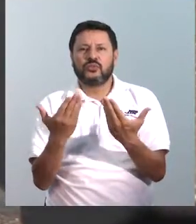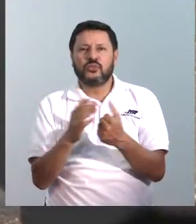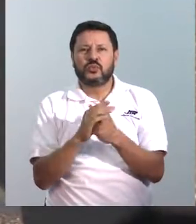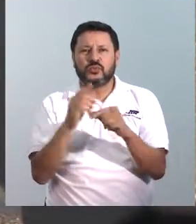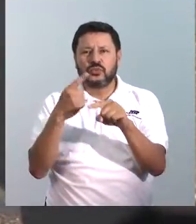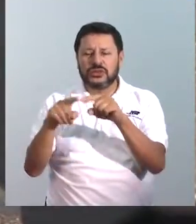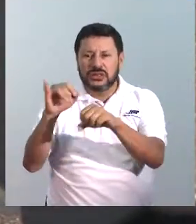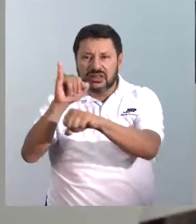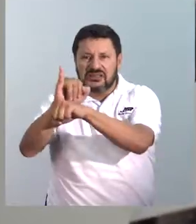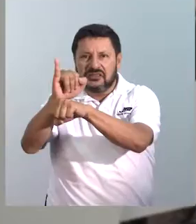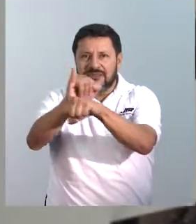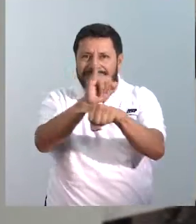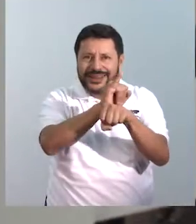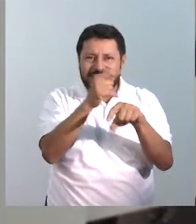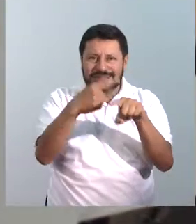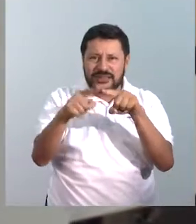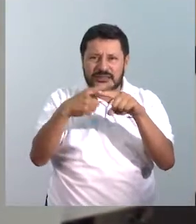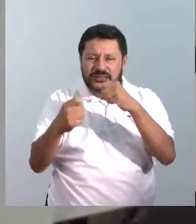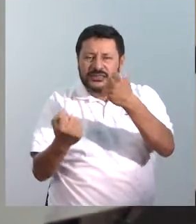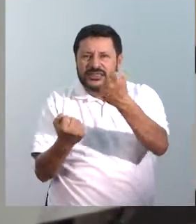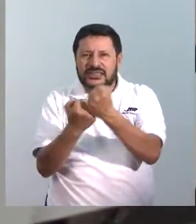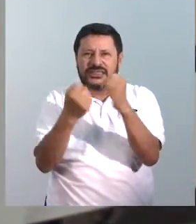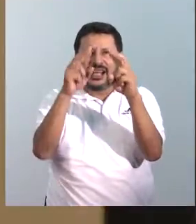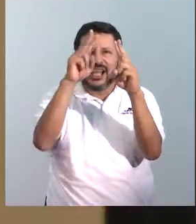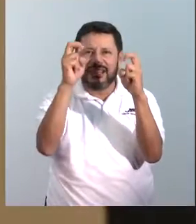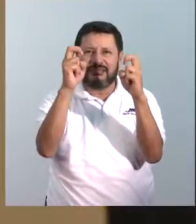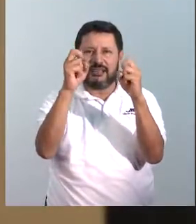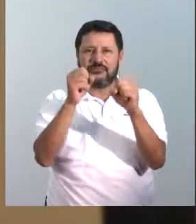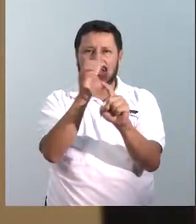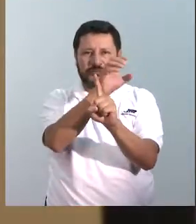en instituciones que nos apoyen a fortalecer este tema.